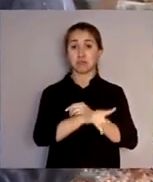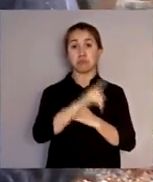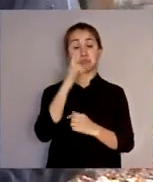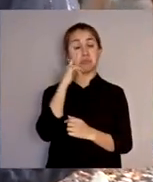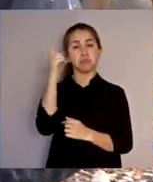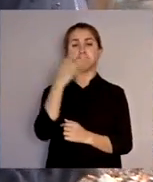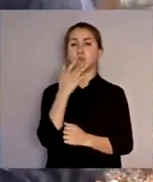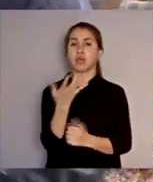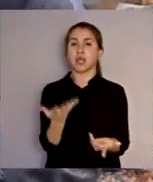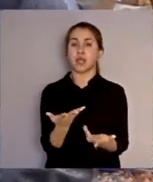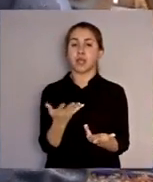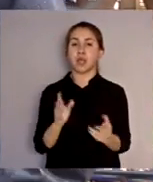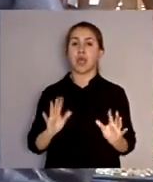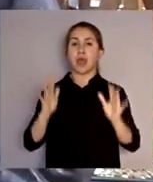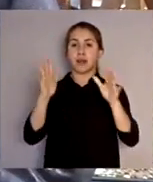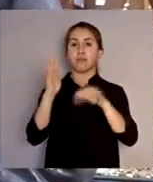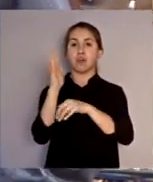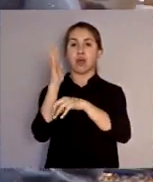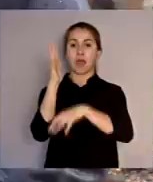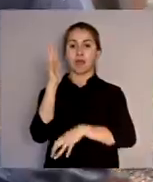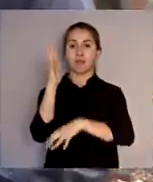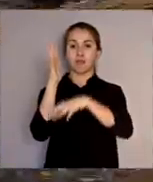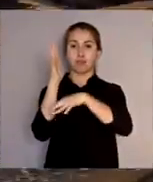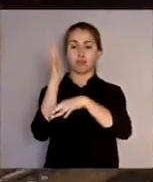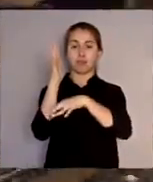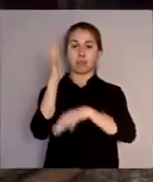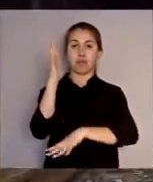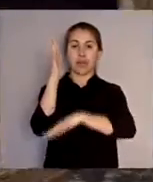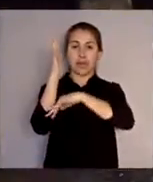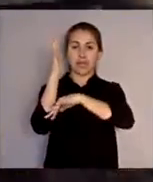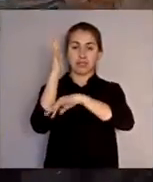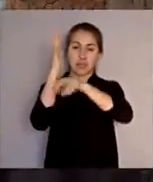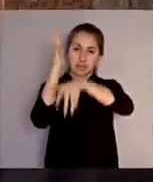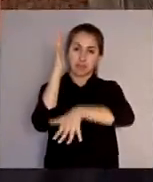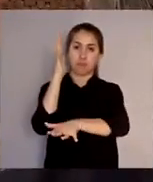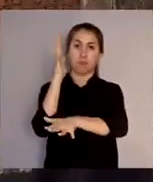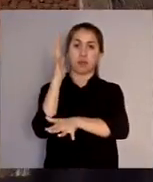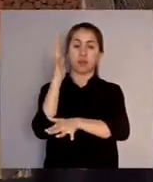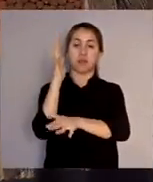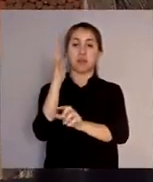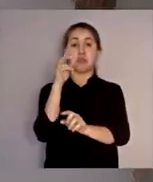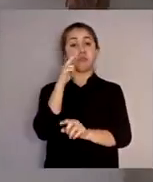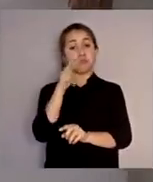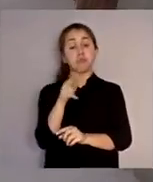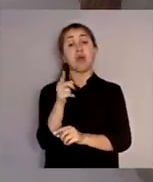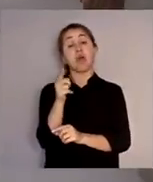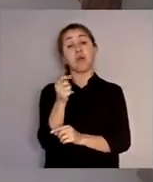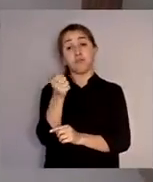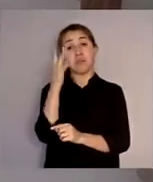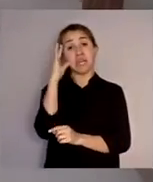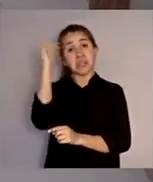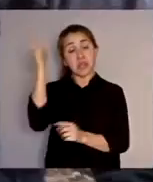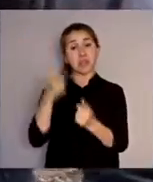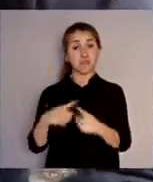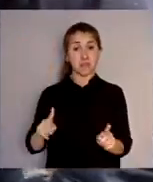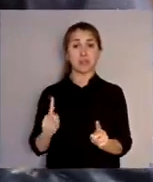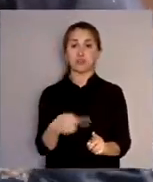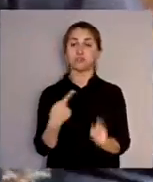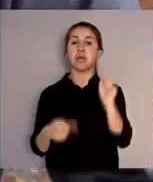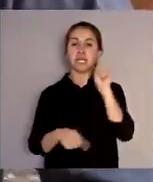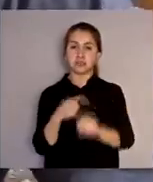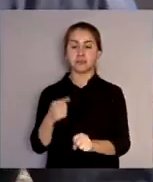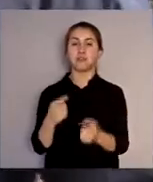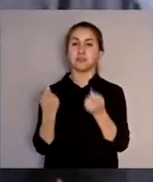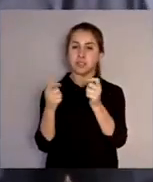se le ocurrió hoy, ¿por qué no colocamos los árboles enteros con las raíces hacia afuera? Pero a alguien siempre se le ocurre la idea y si es diferente, nosotros